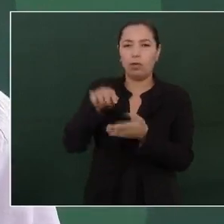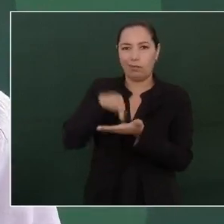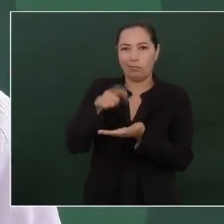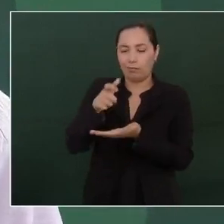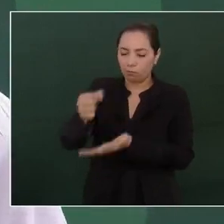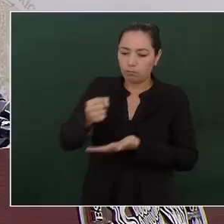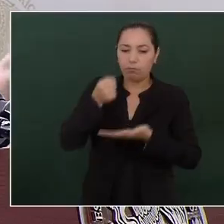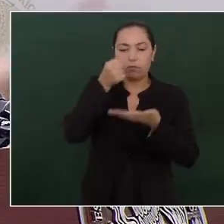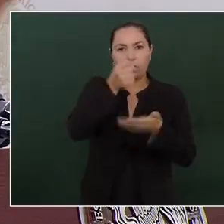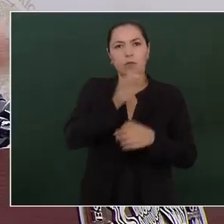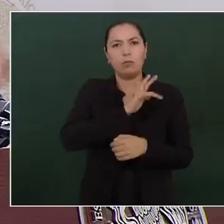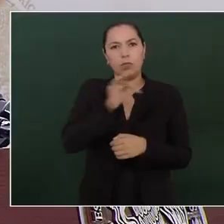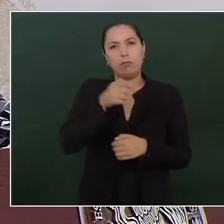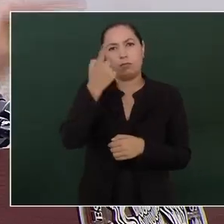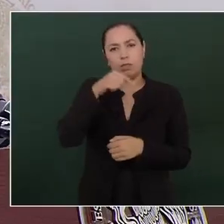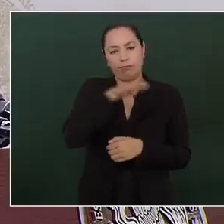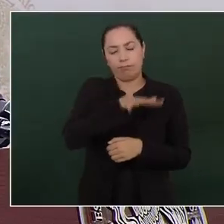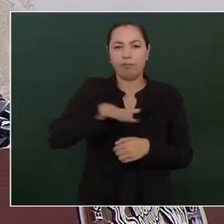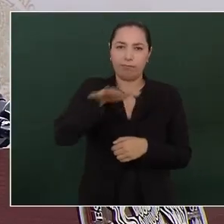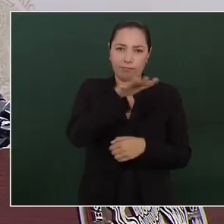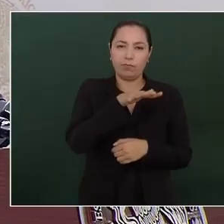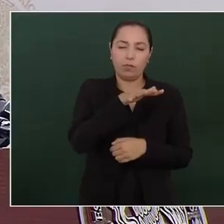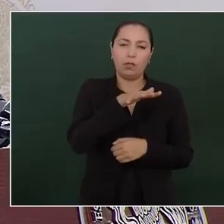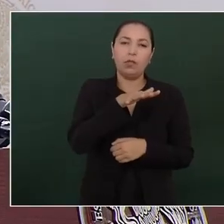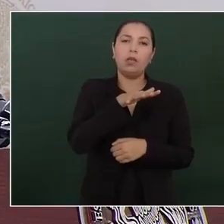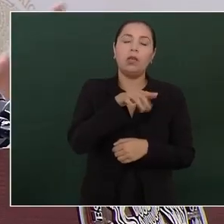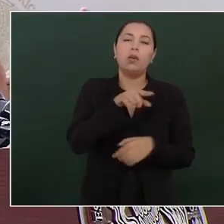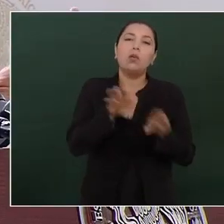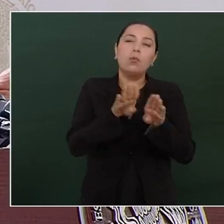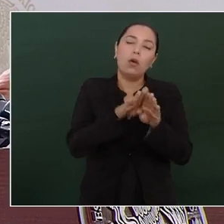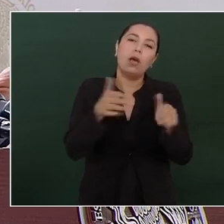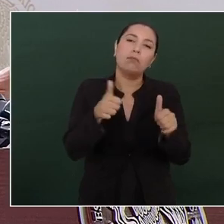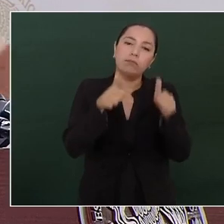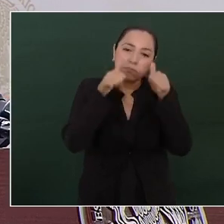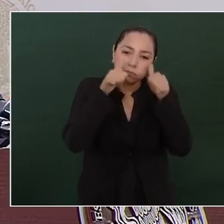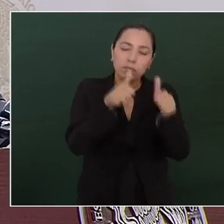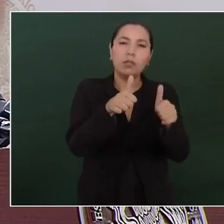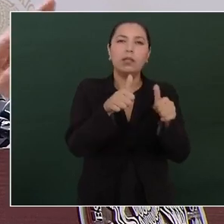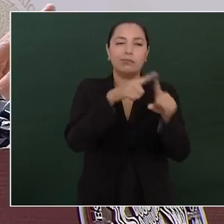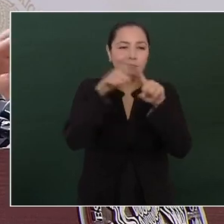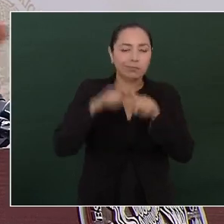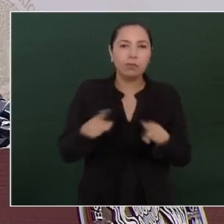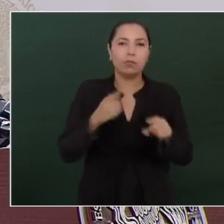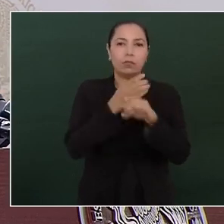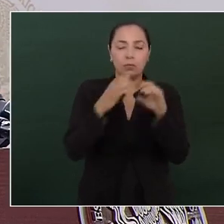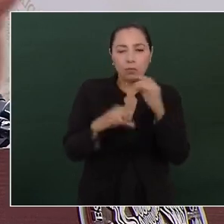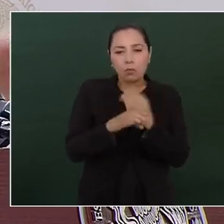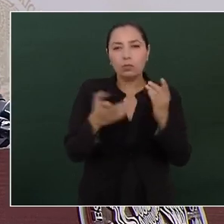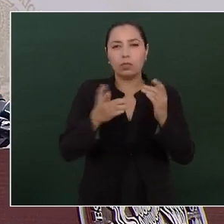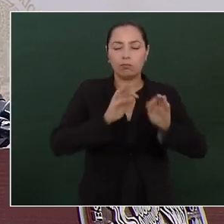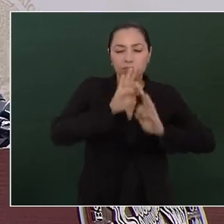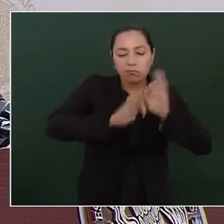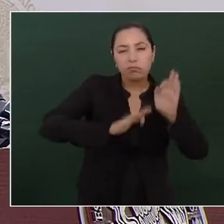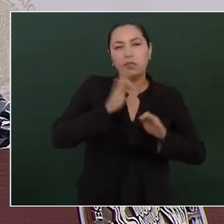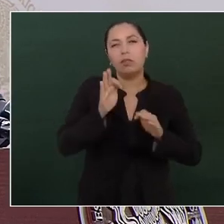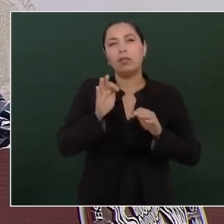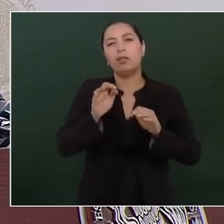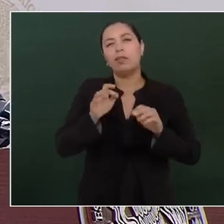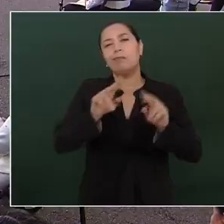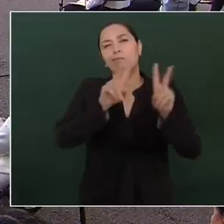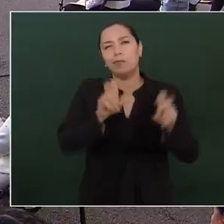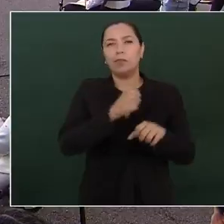hacienda pública para atender las necesidades apremiantes de la población en materia de salud, en materia